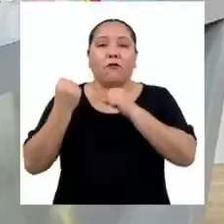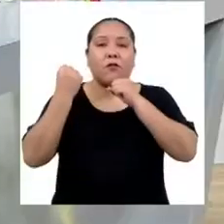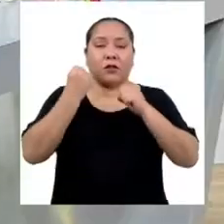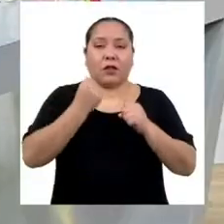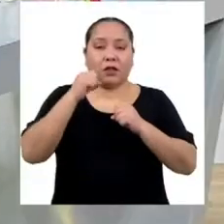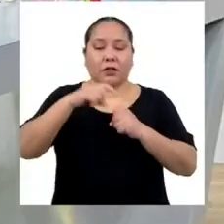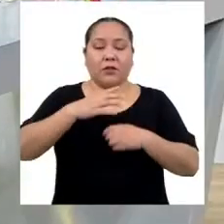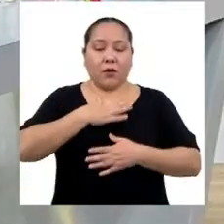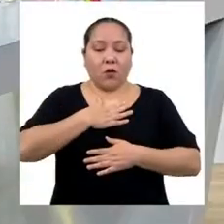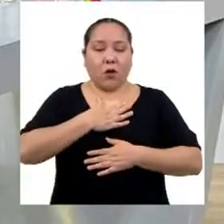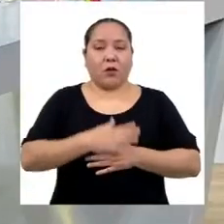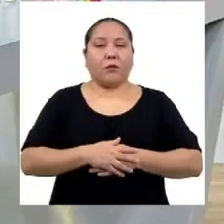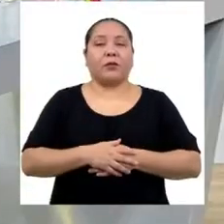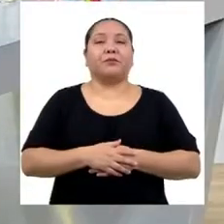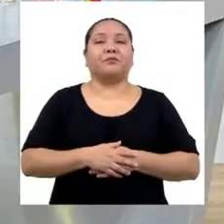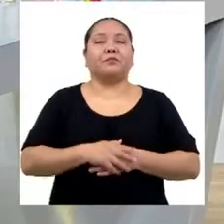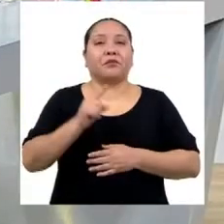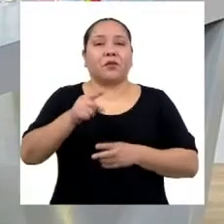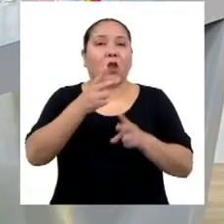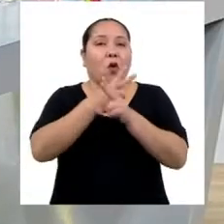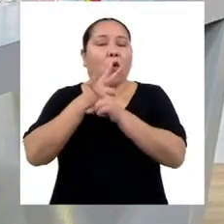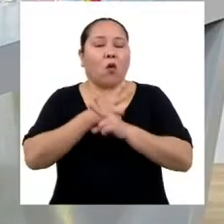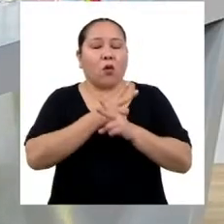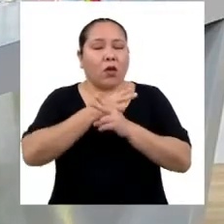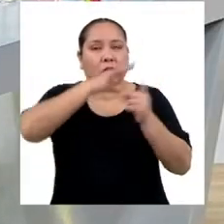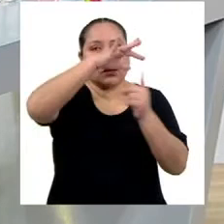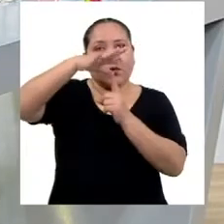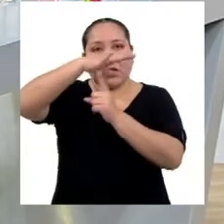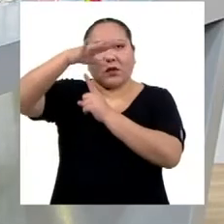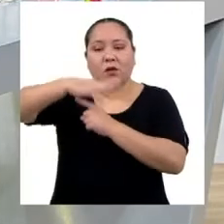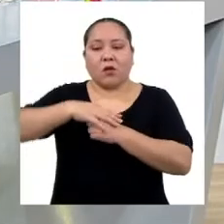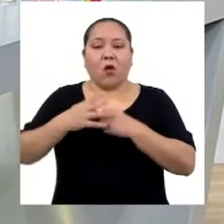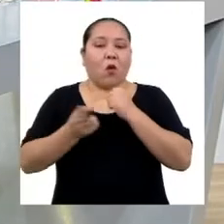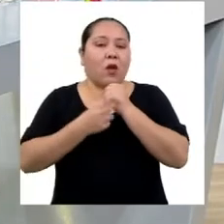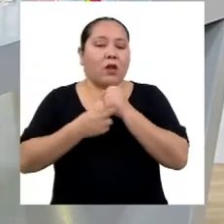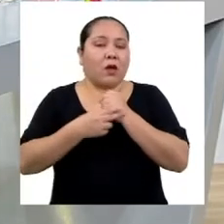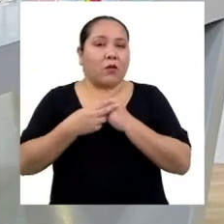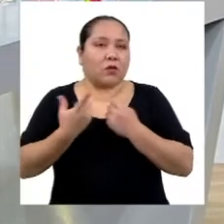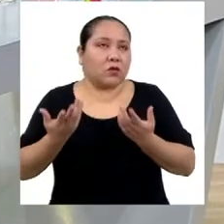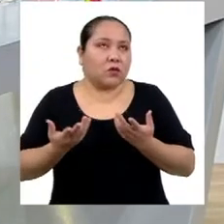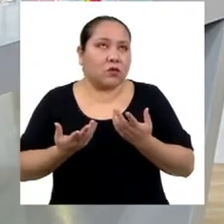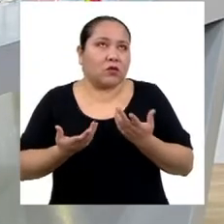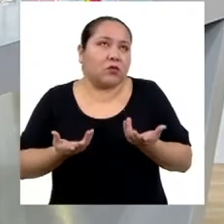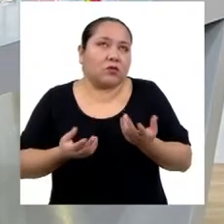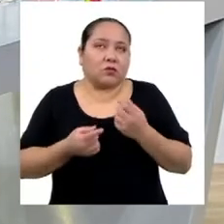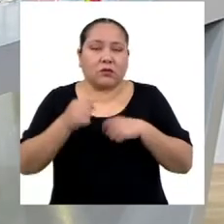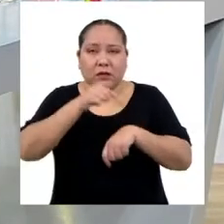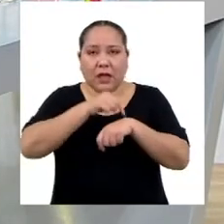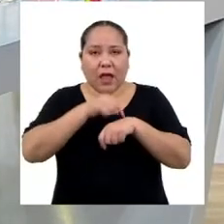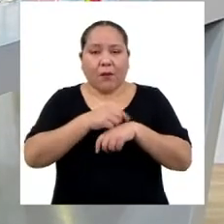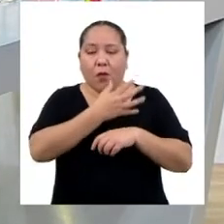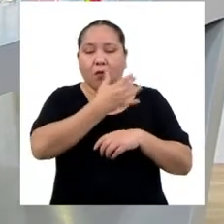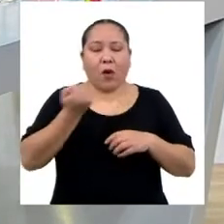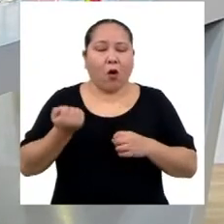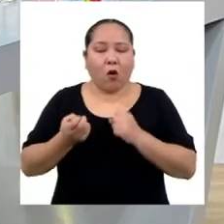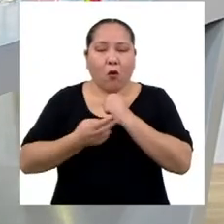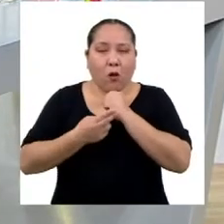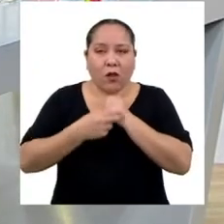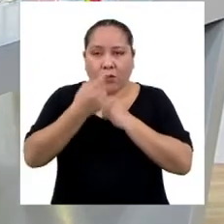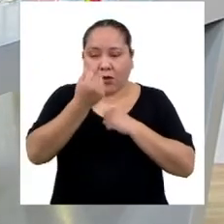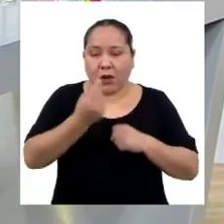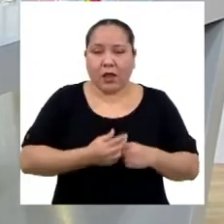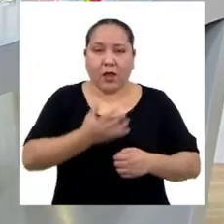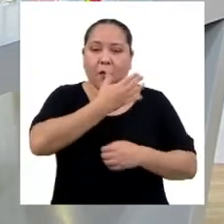paso. Cuidamos el medio ambiente, ahorramos tiempo, ahorramos plata y mejoramos nuestra